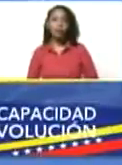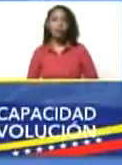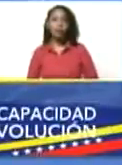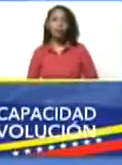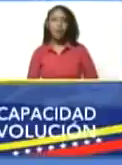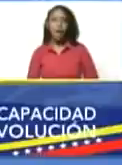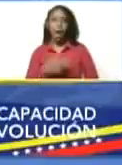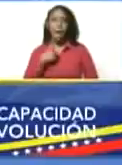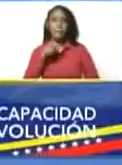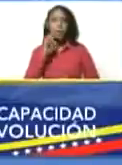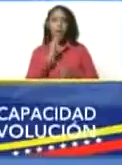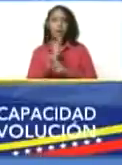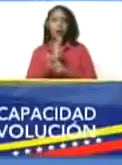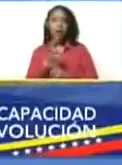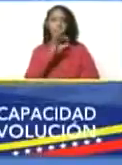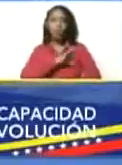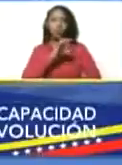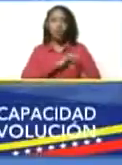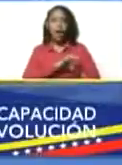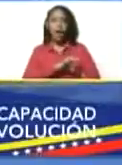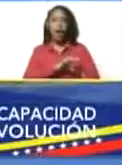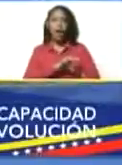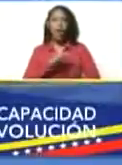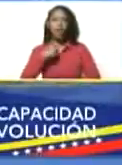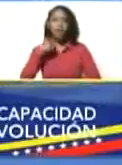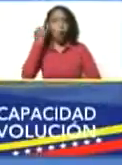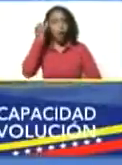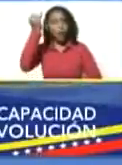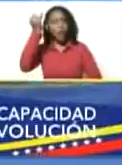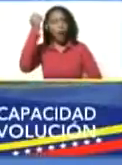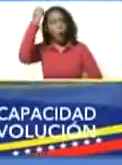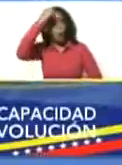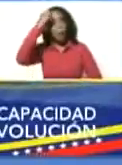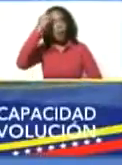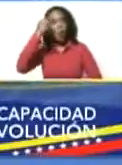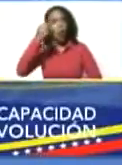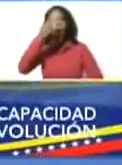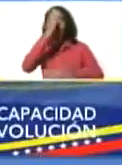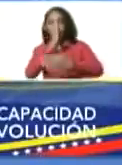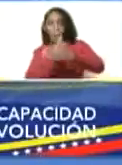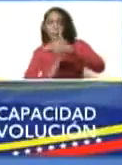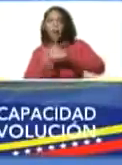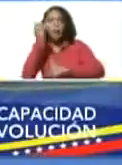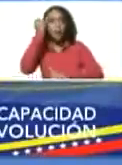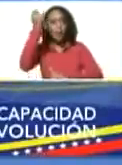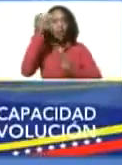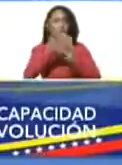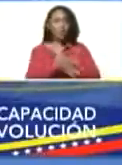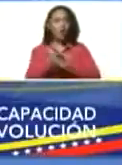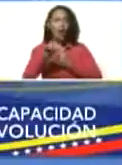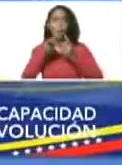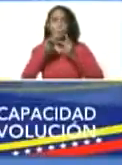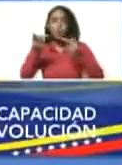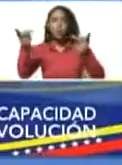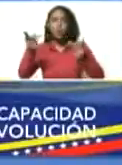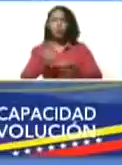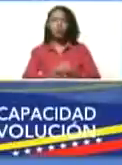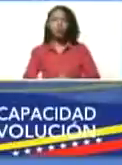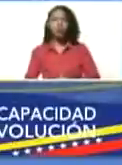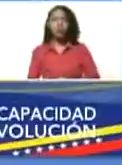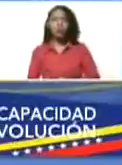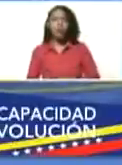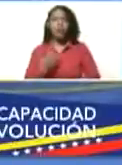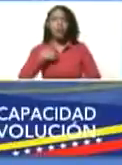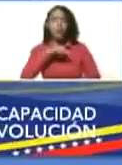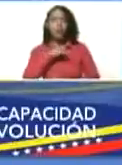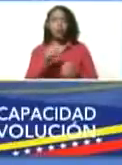en mis redes sociales, dando mi aporte, humilde aporte, a la difusión de